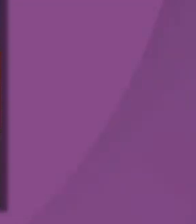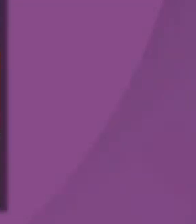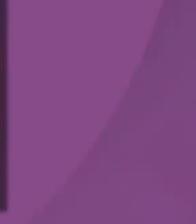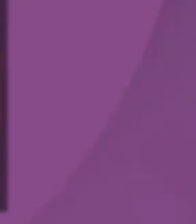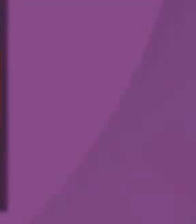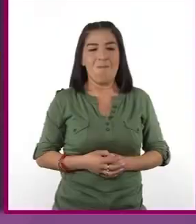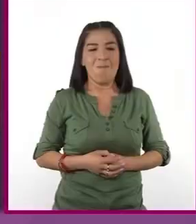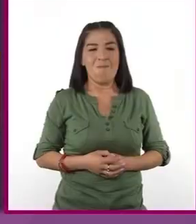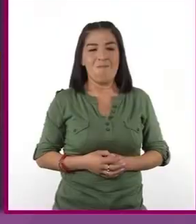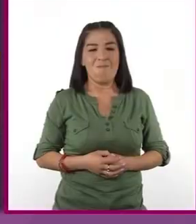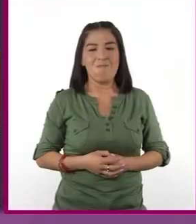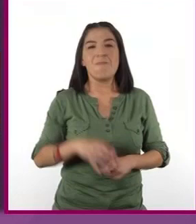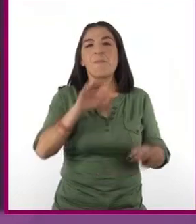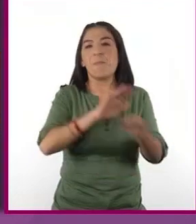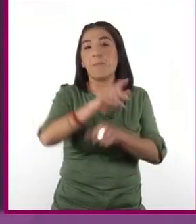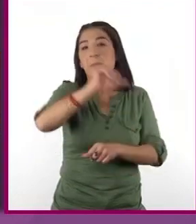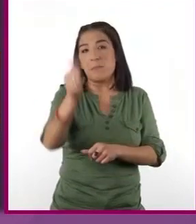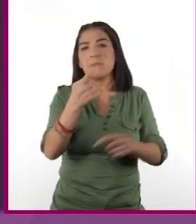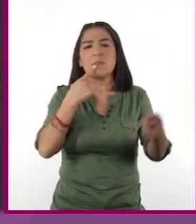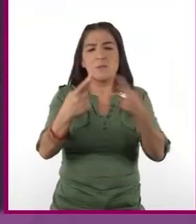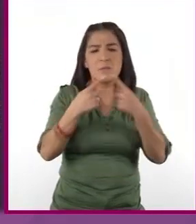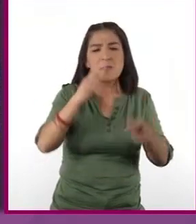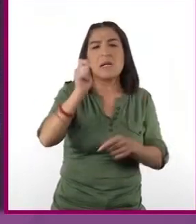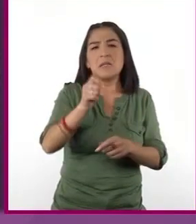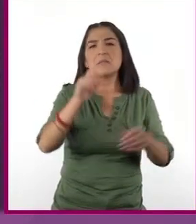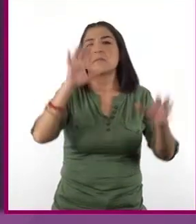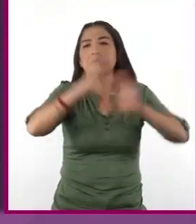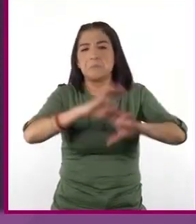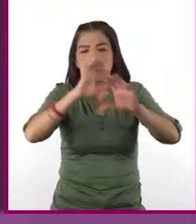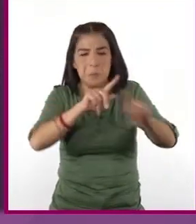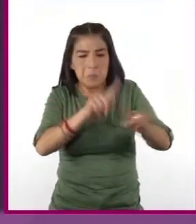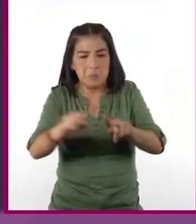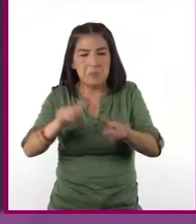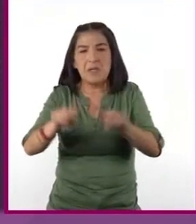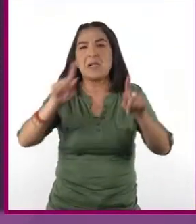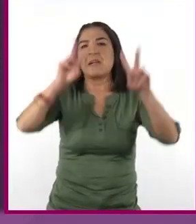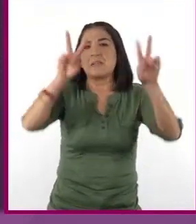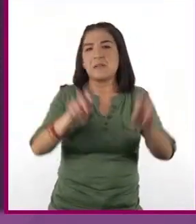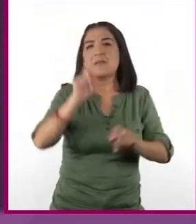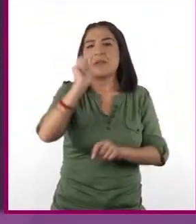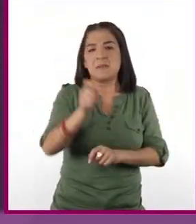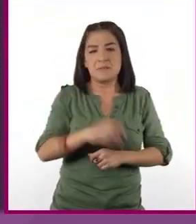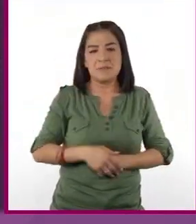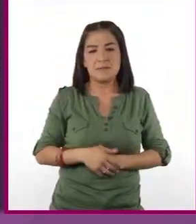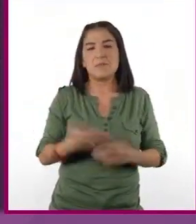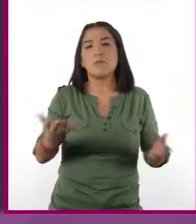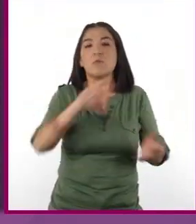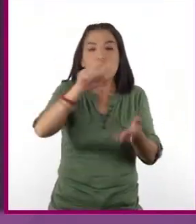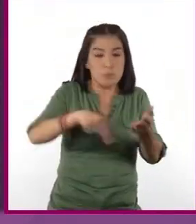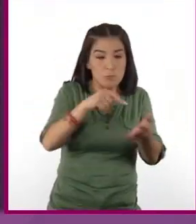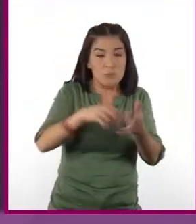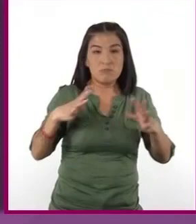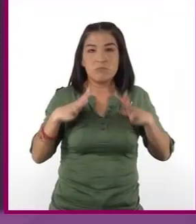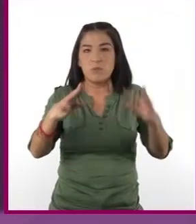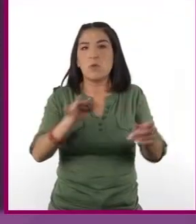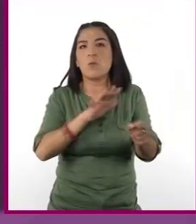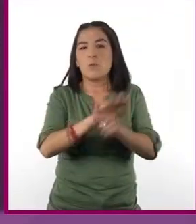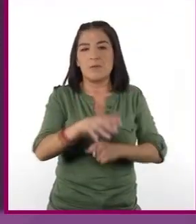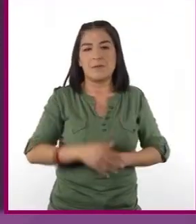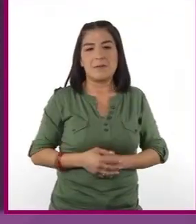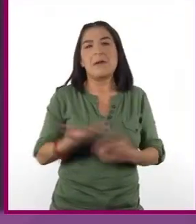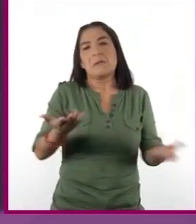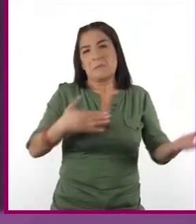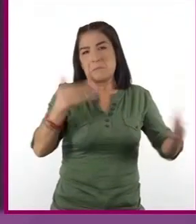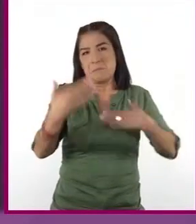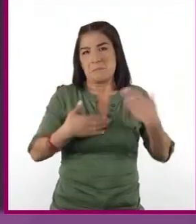Otro criterio es por los diferentes tratamientos musicales de un tema, como el amor al lugar de origen, o la alegría